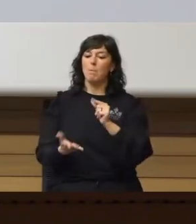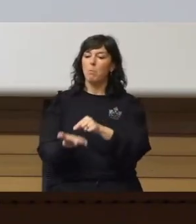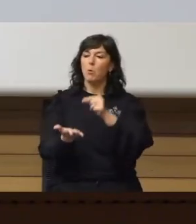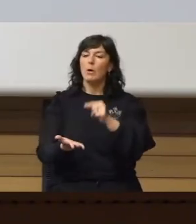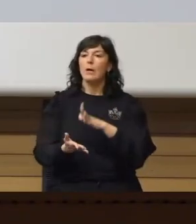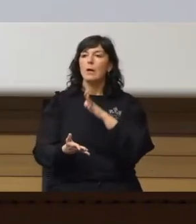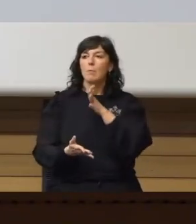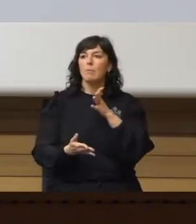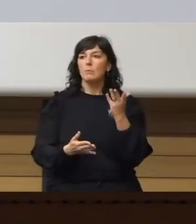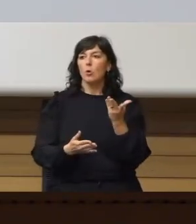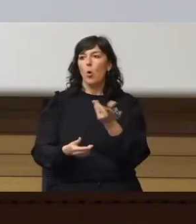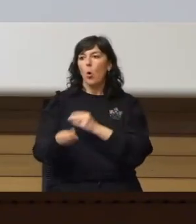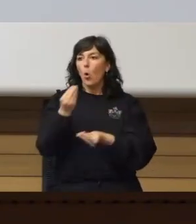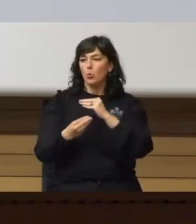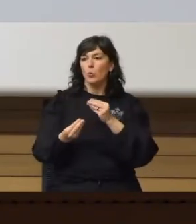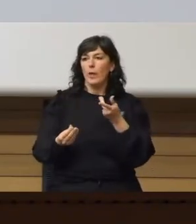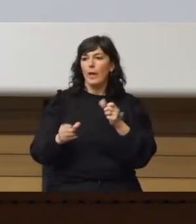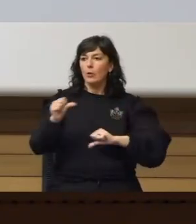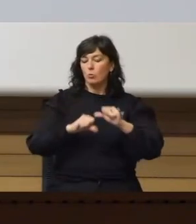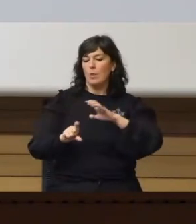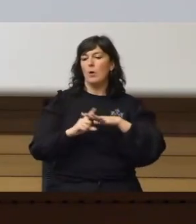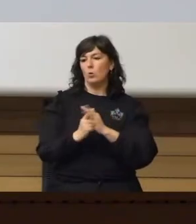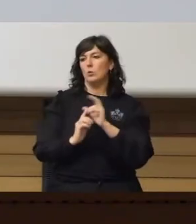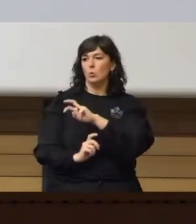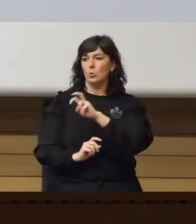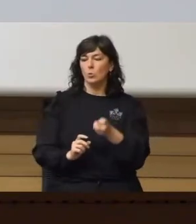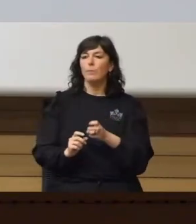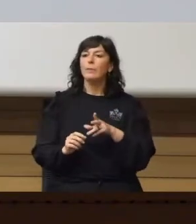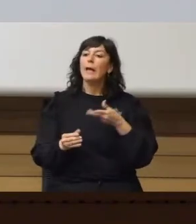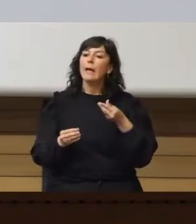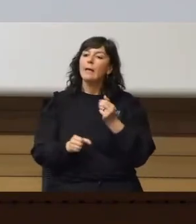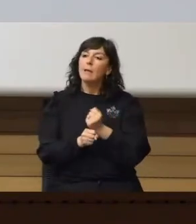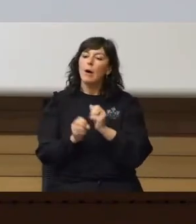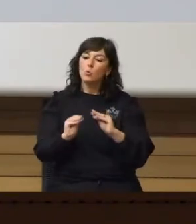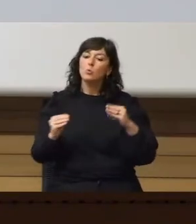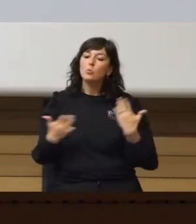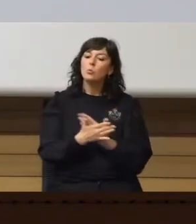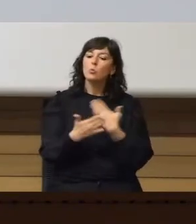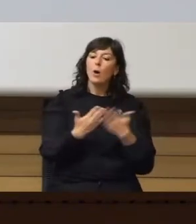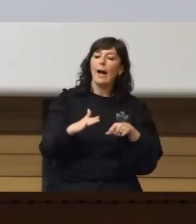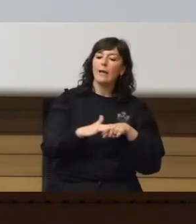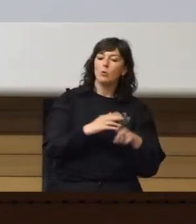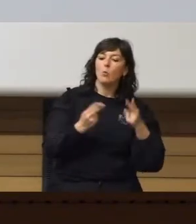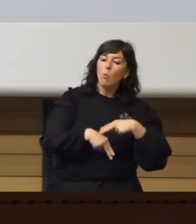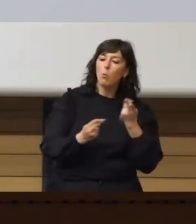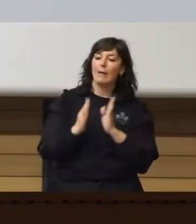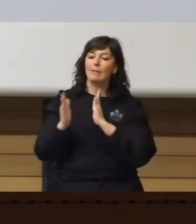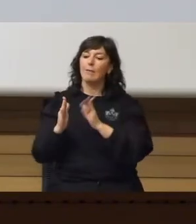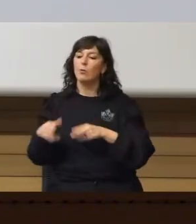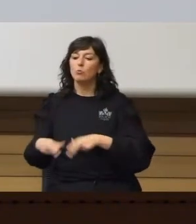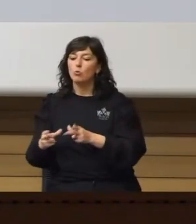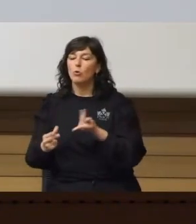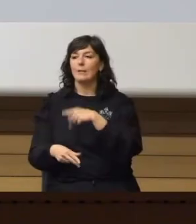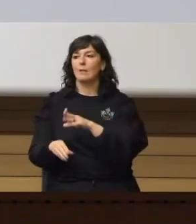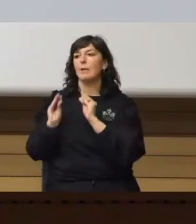consumo de sustancias en estos contextos de ocio. Su trabajo combina gestión pública, intervención social y formación de